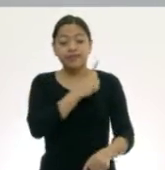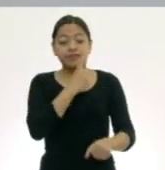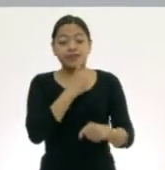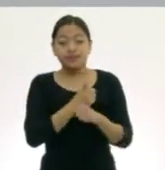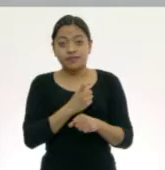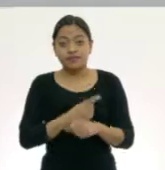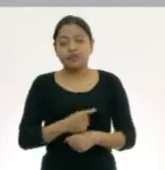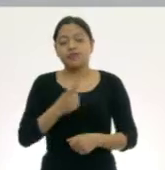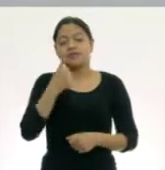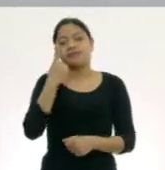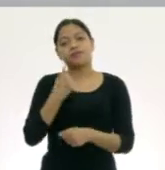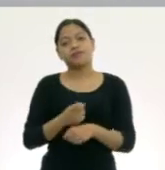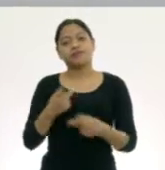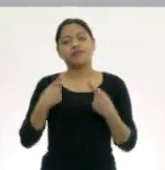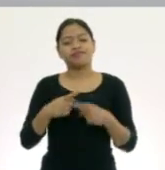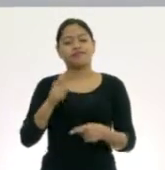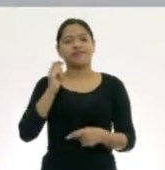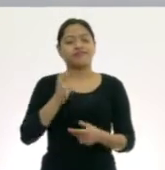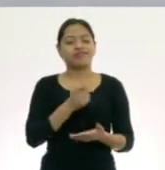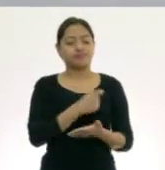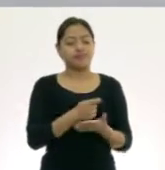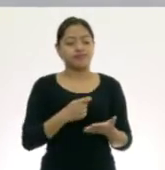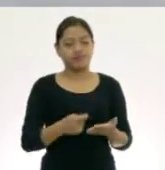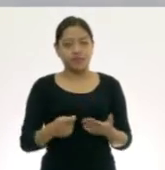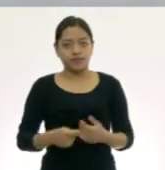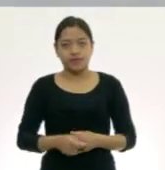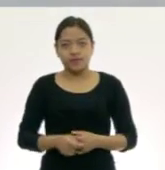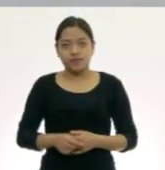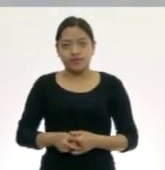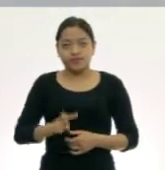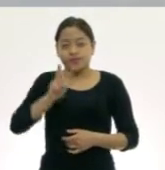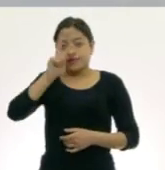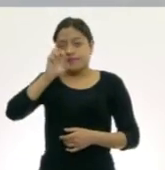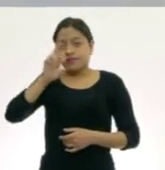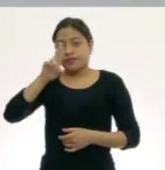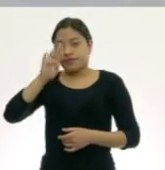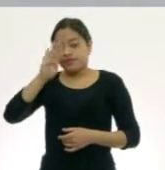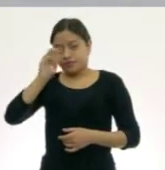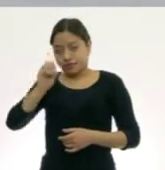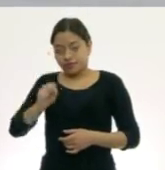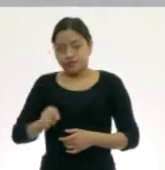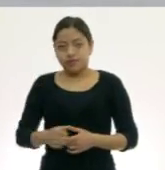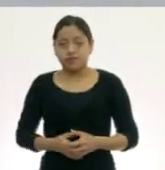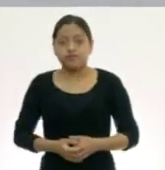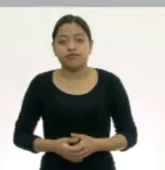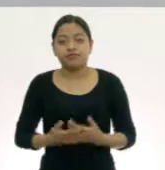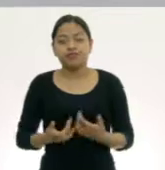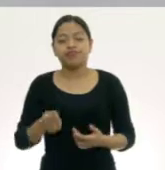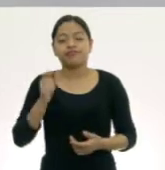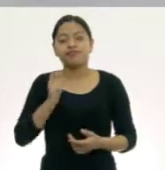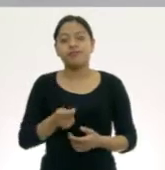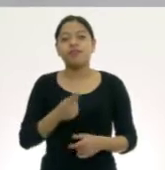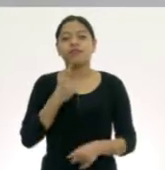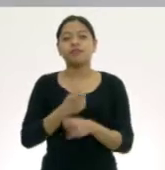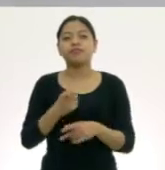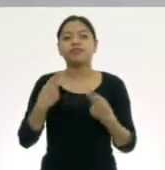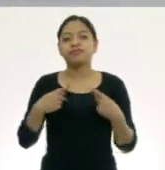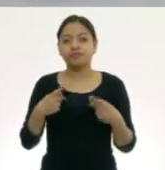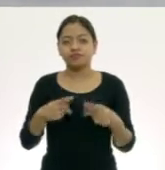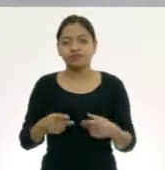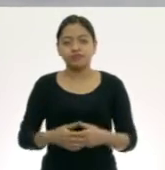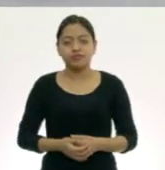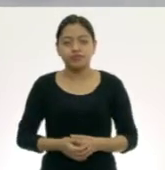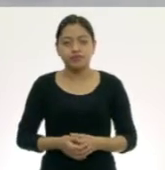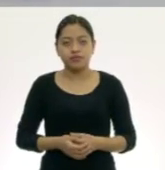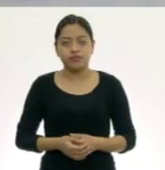persona gramatical y la conjugación del verbo. Porque lo estamos haciendo en primera persona. Entonces aquí yo